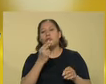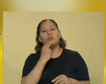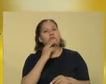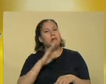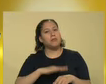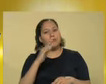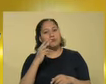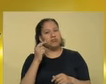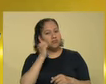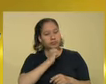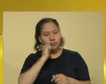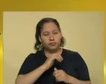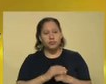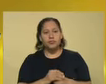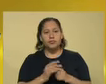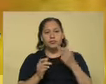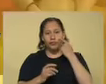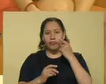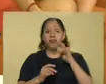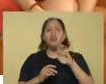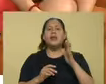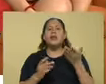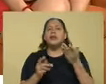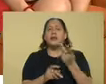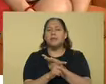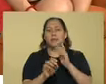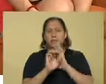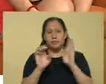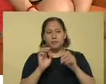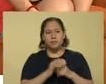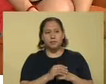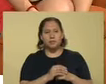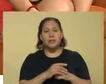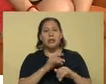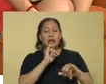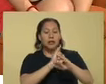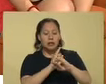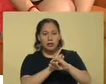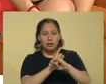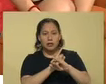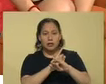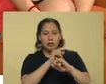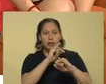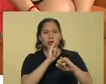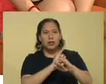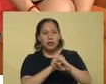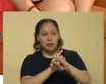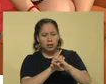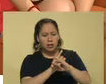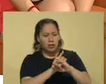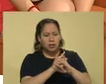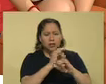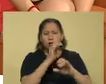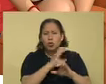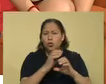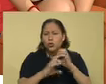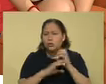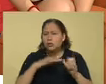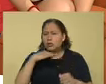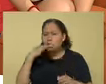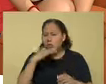usado. Ahora, ¿qué pasa con internet cuando se usa para algo que no es bueno?